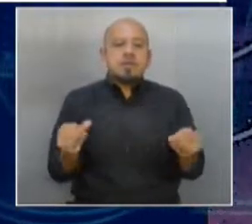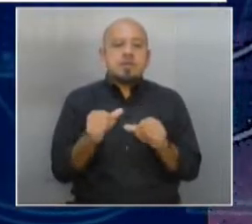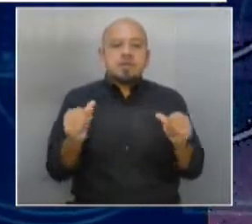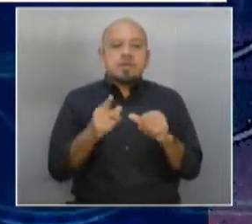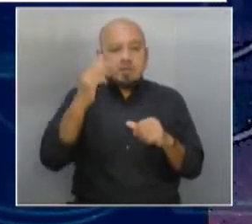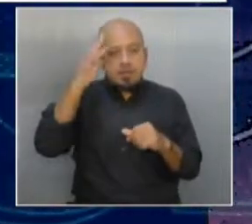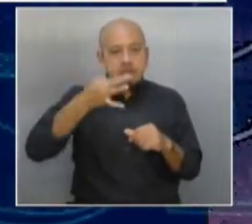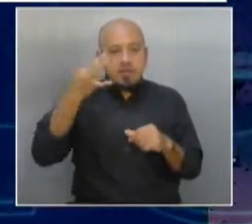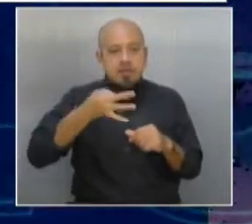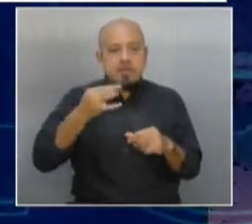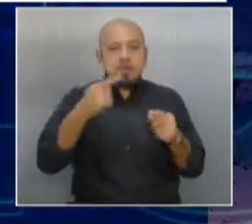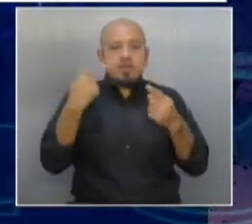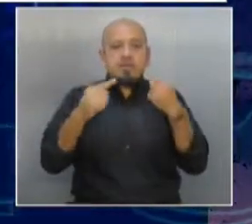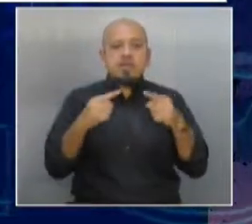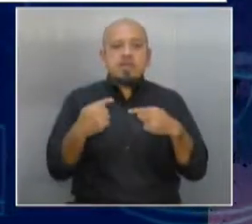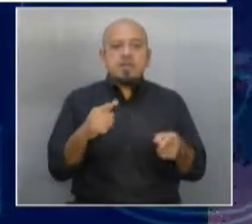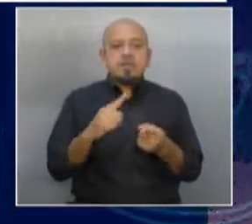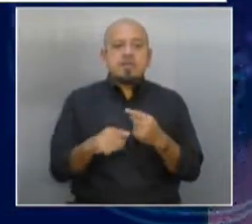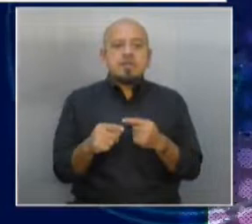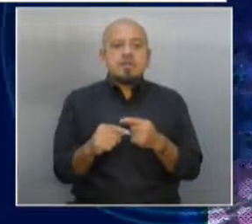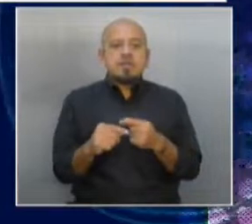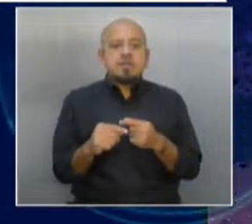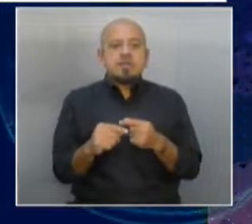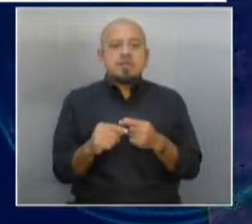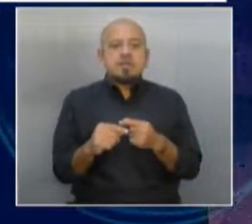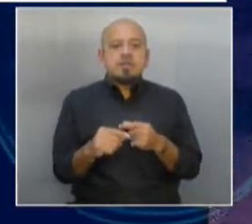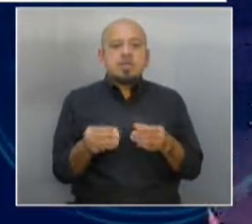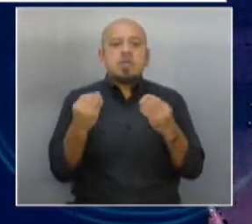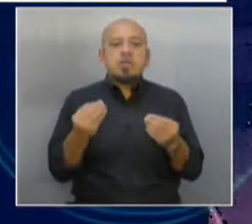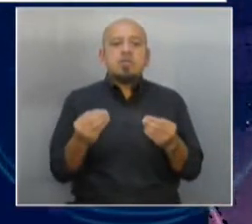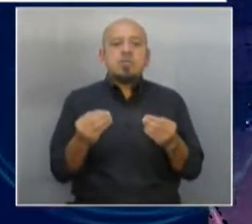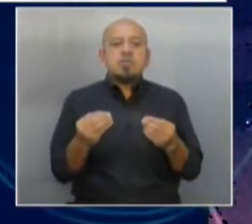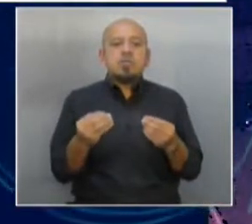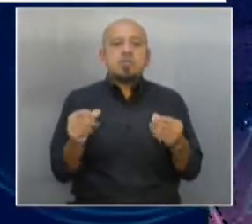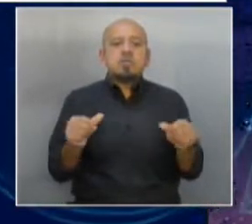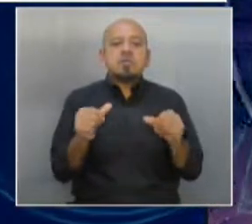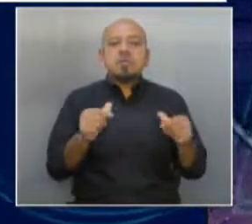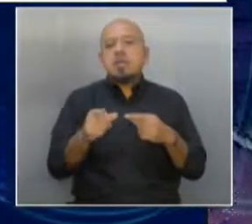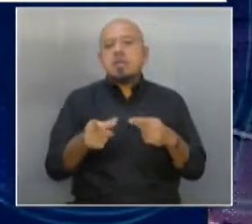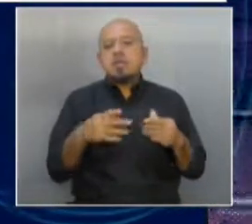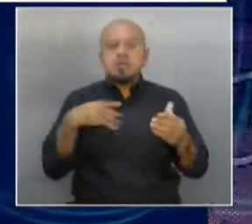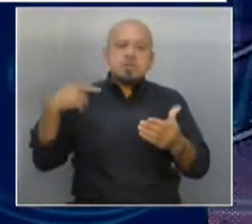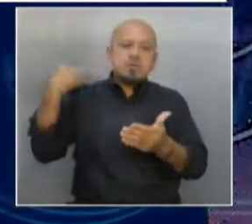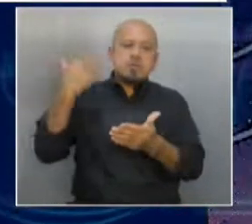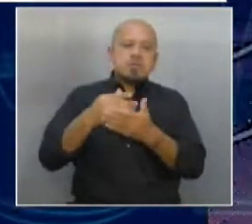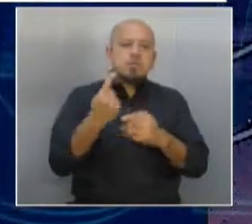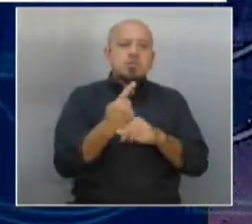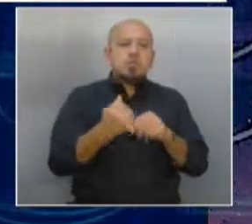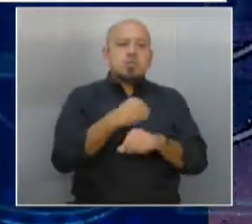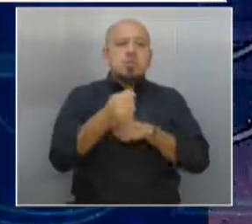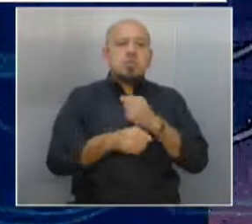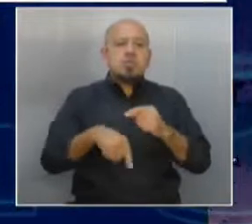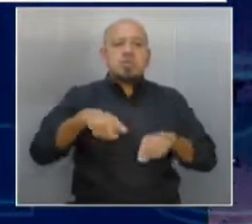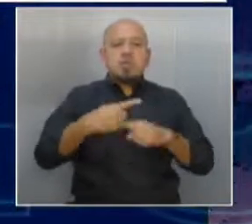realidades paralelas también a través del canto, de la música. ¿Y cómo fue este tiempo, este año y medio, ¿no? que están en